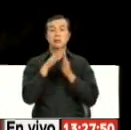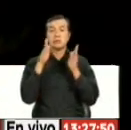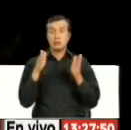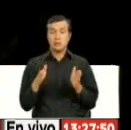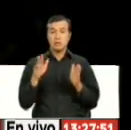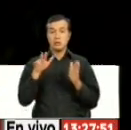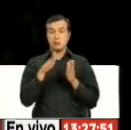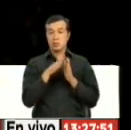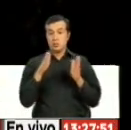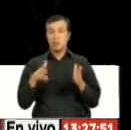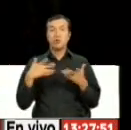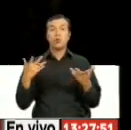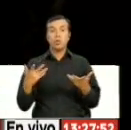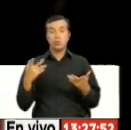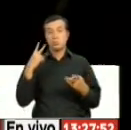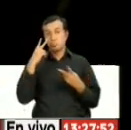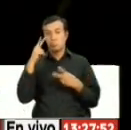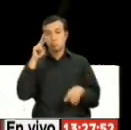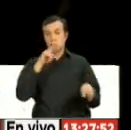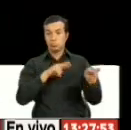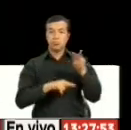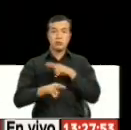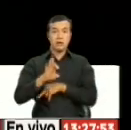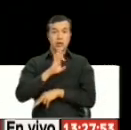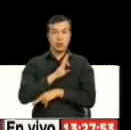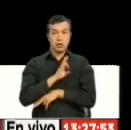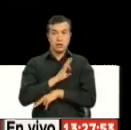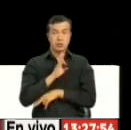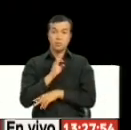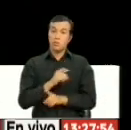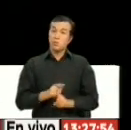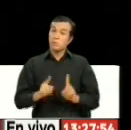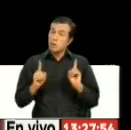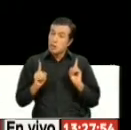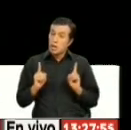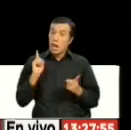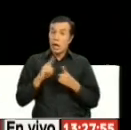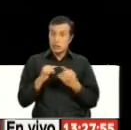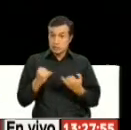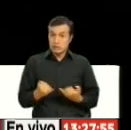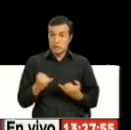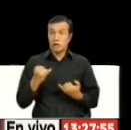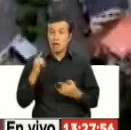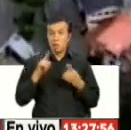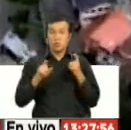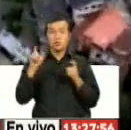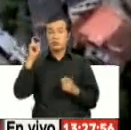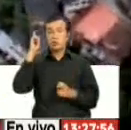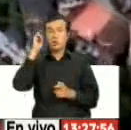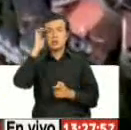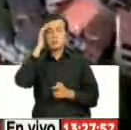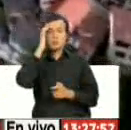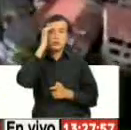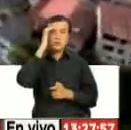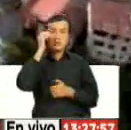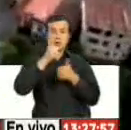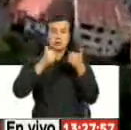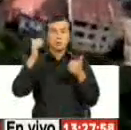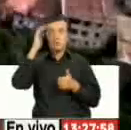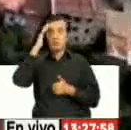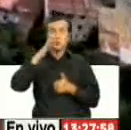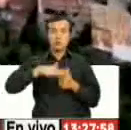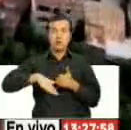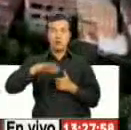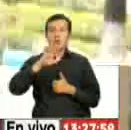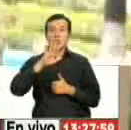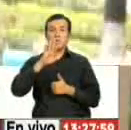ese tiempo se realizaron varios estudios técnicos sin embargo aún existe incertidumbre en los habitantes y autoridades del cantón